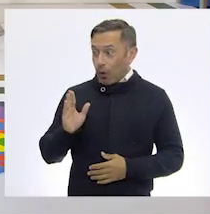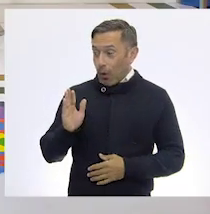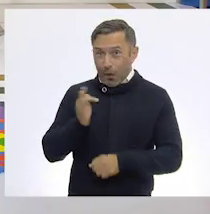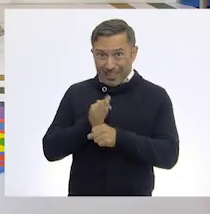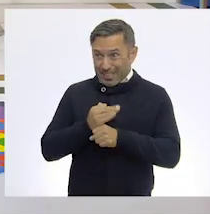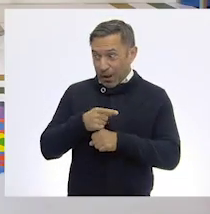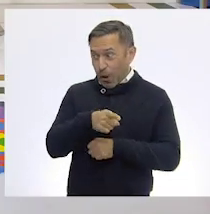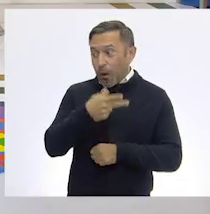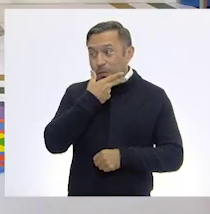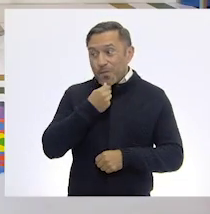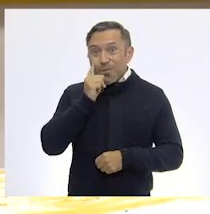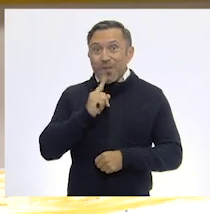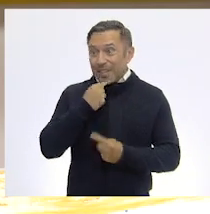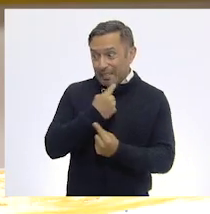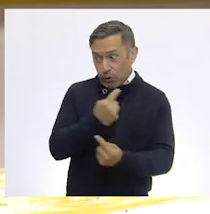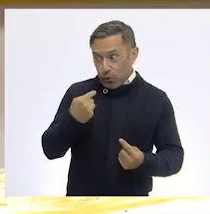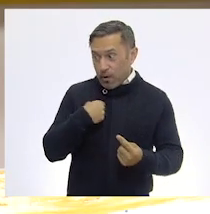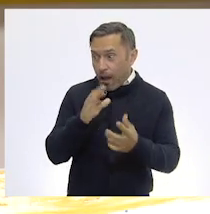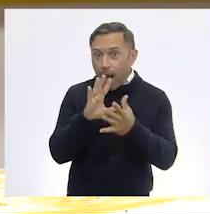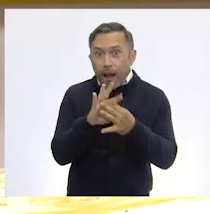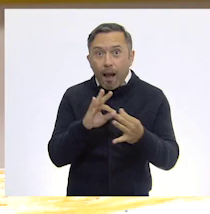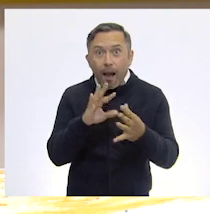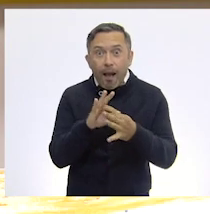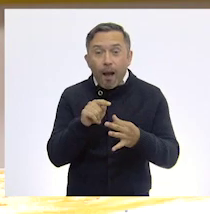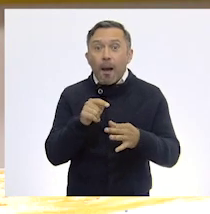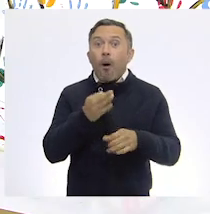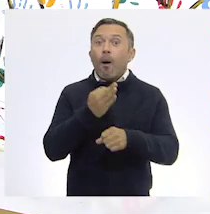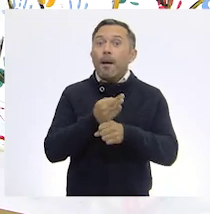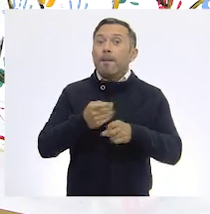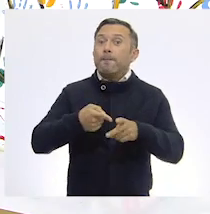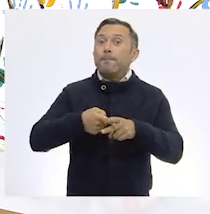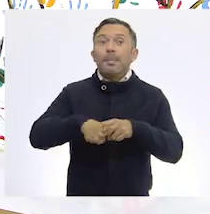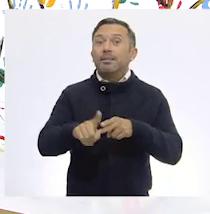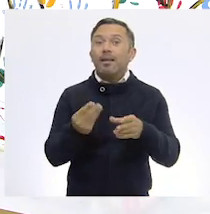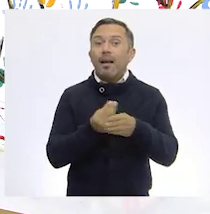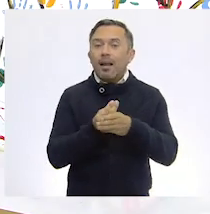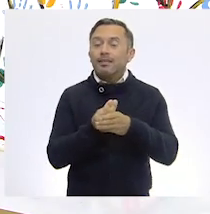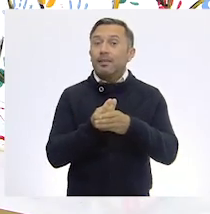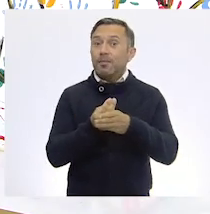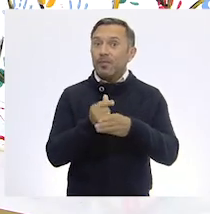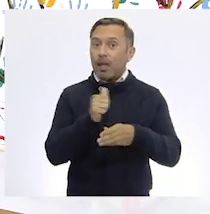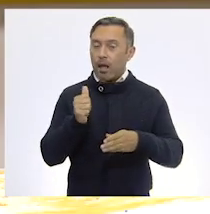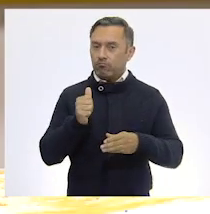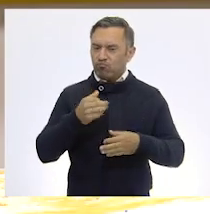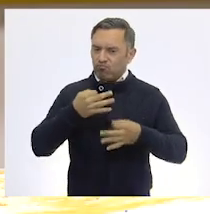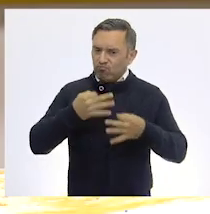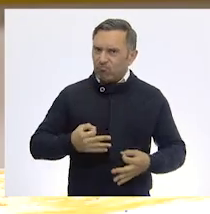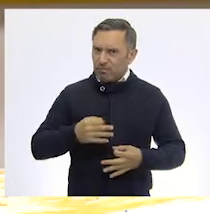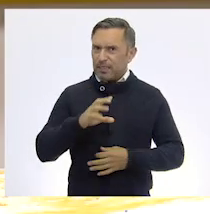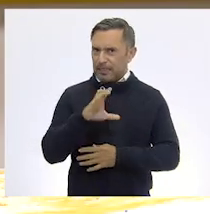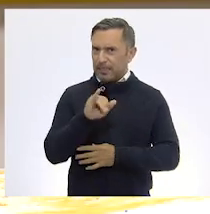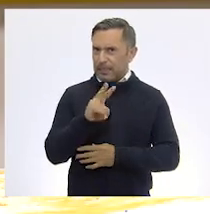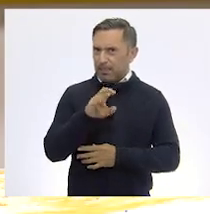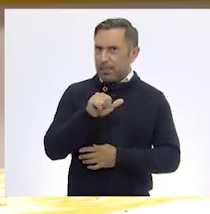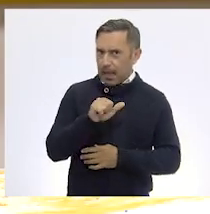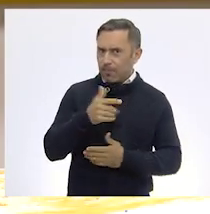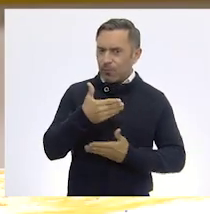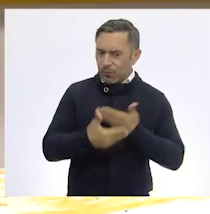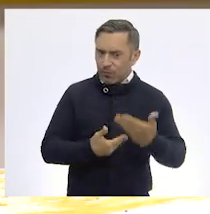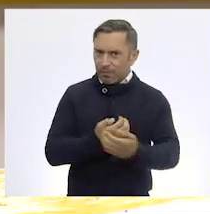las niñas y a los niños que ya vamos a comenzar nuestra clase de formación cívica y ética. Sí, oye, ¿no notas algo raro?